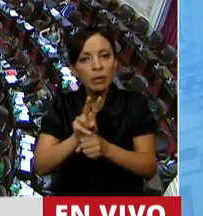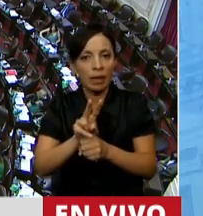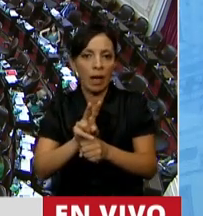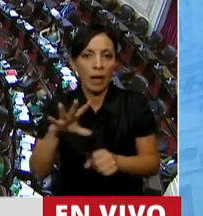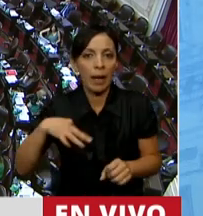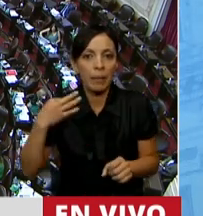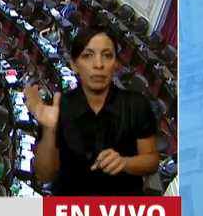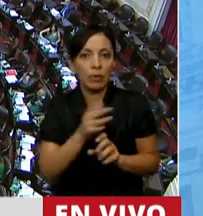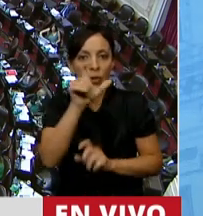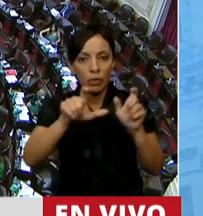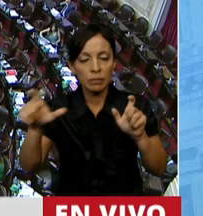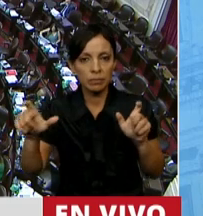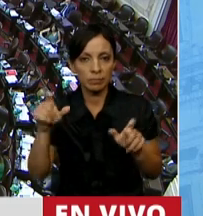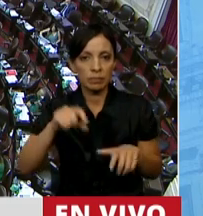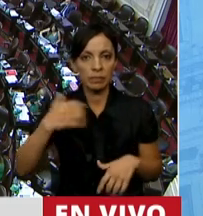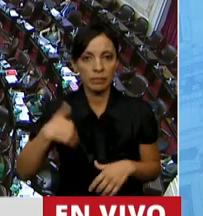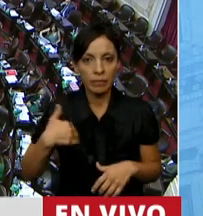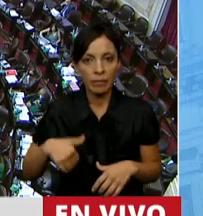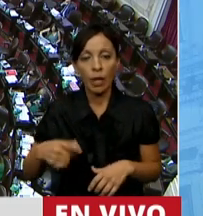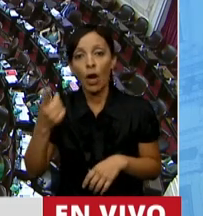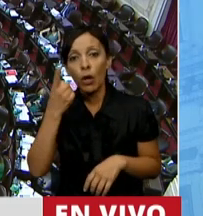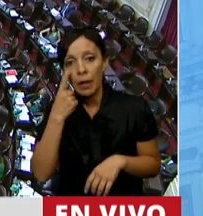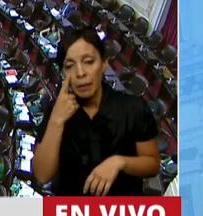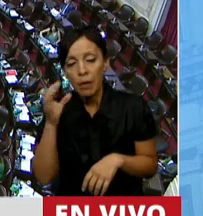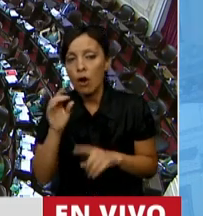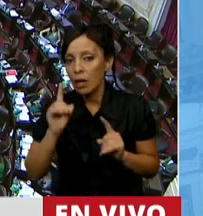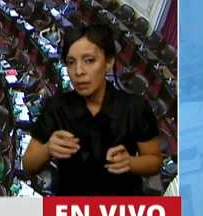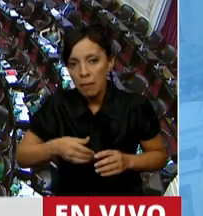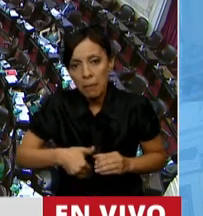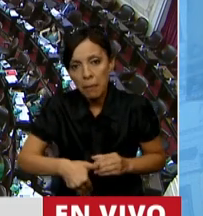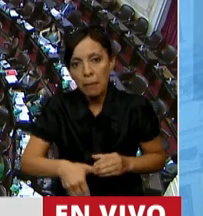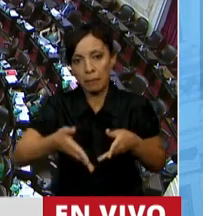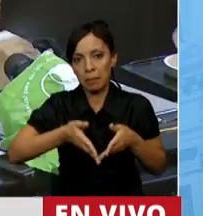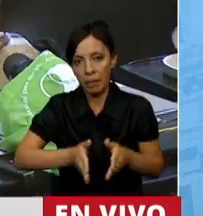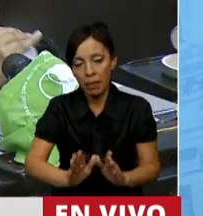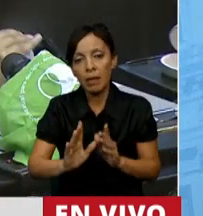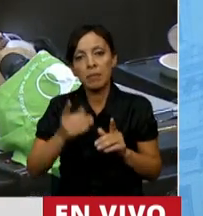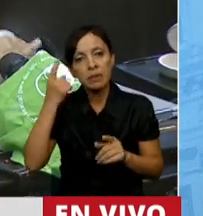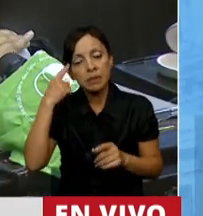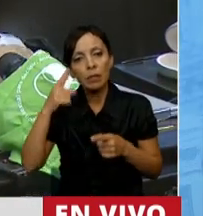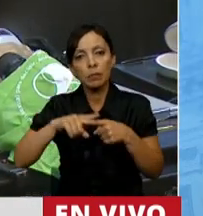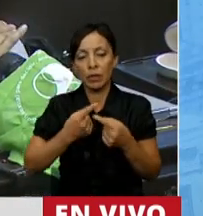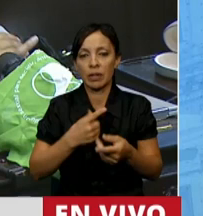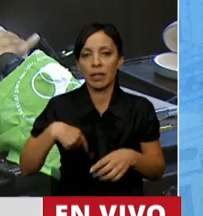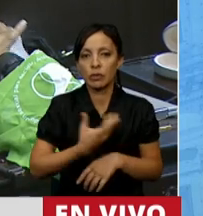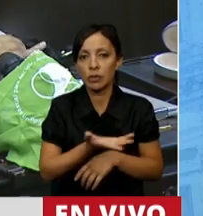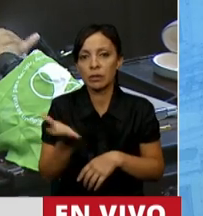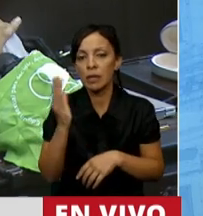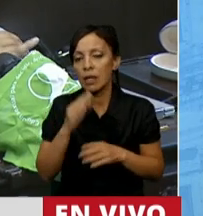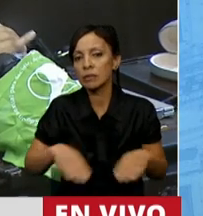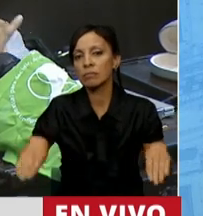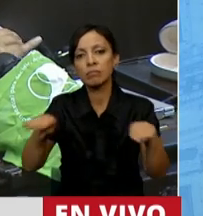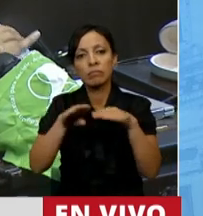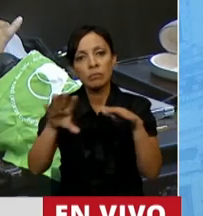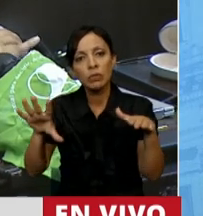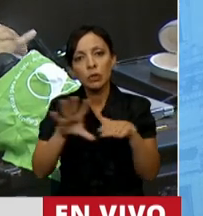del suelo argentino, de los que viven y los que vendrán, procurando políticas sociales y económicas más justas